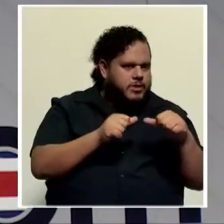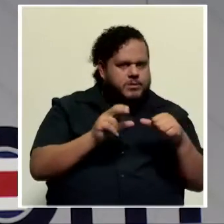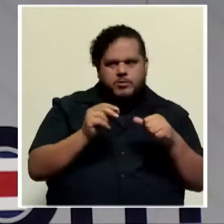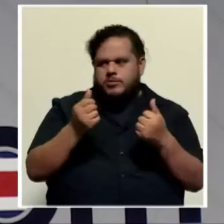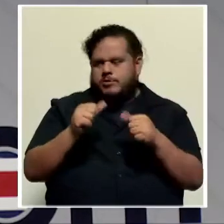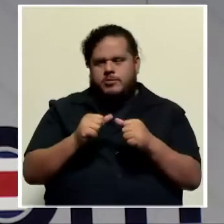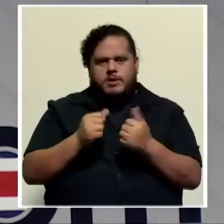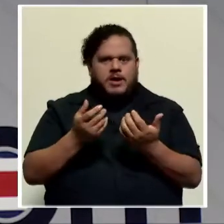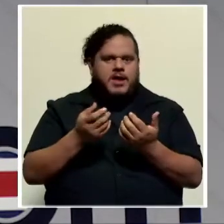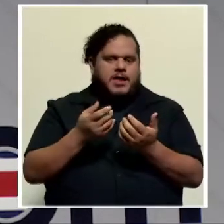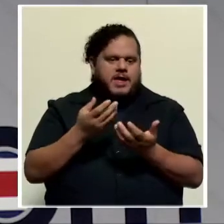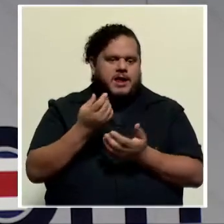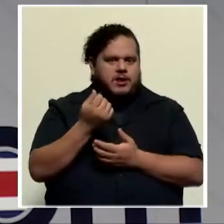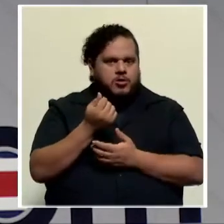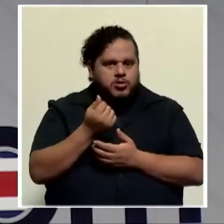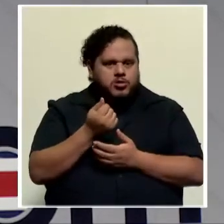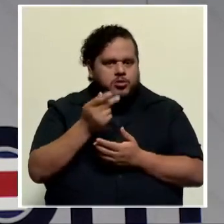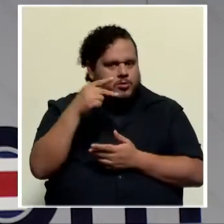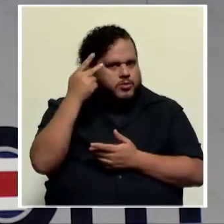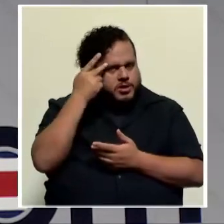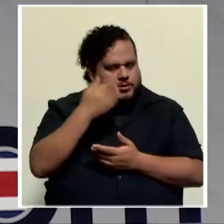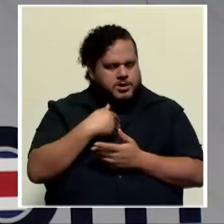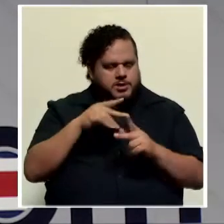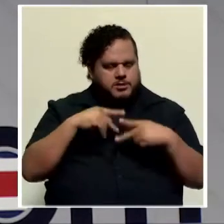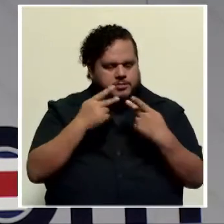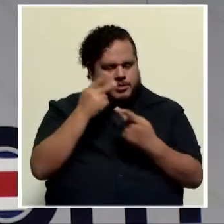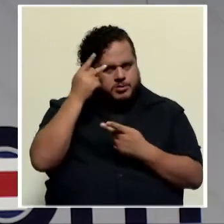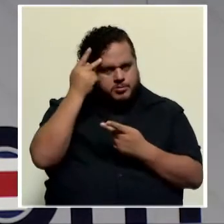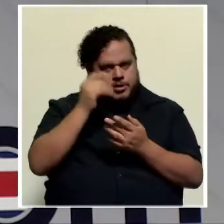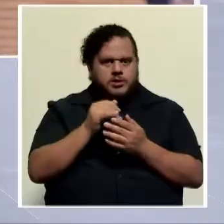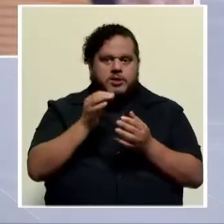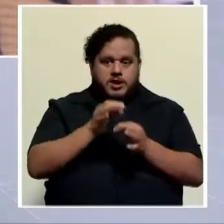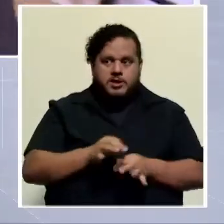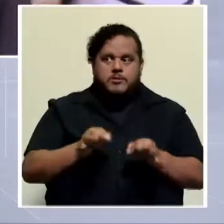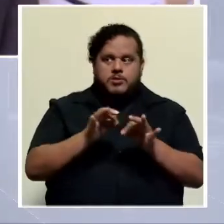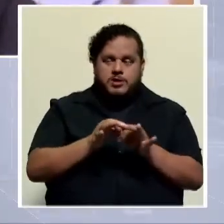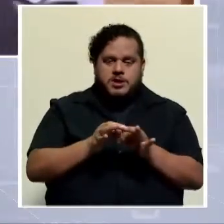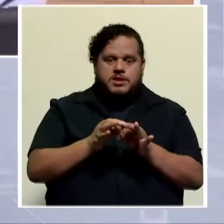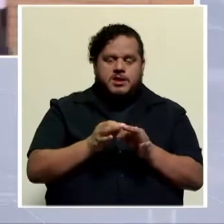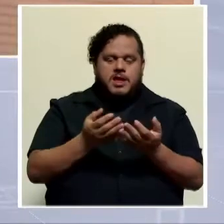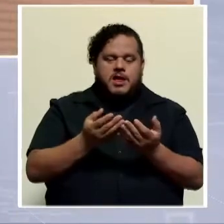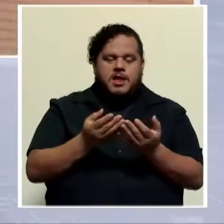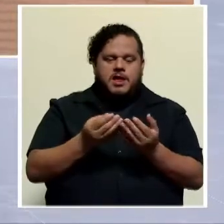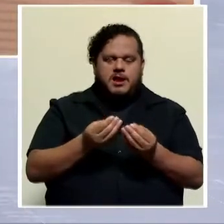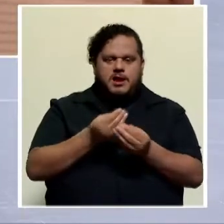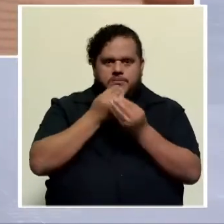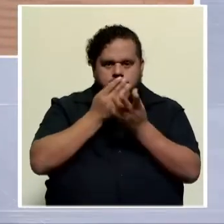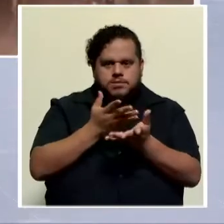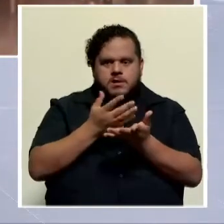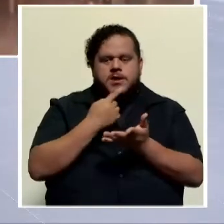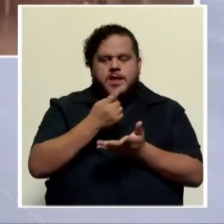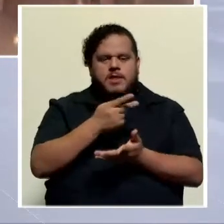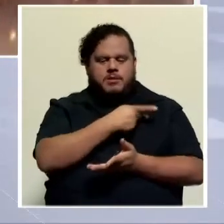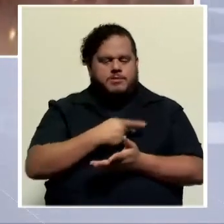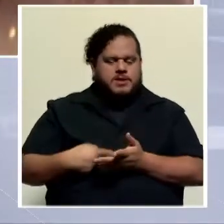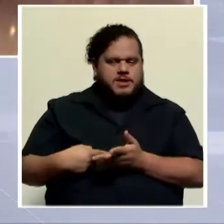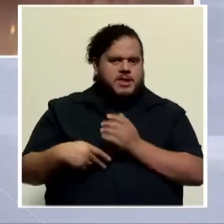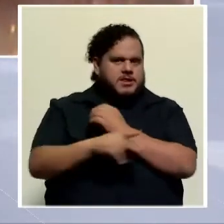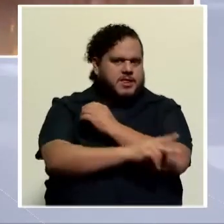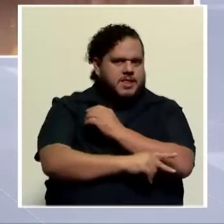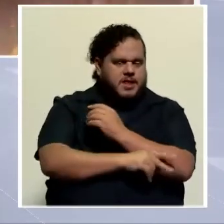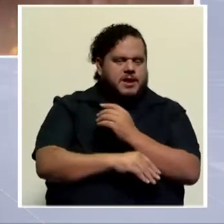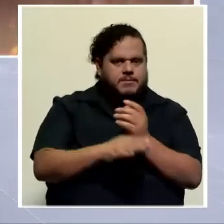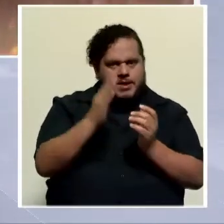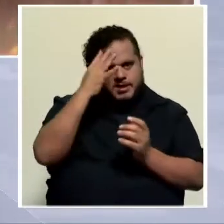costo político que vayan a asumir los partidos. Y entonces aquí es importantísimo las declaraciones que hizo el presidente de la República, que de alguna manera deja ver por dónde anda la